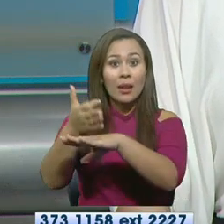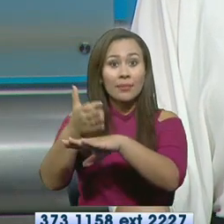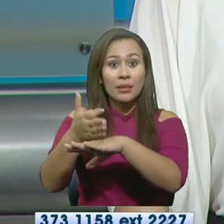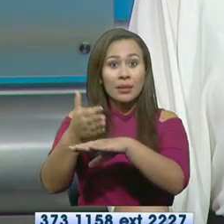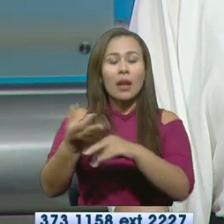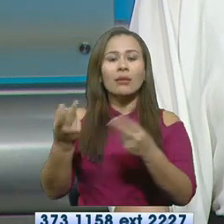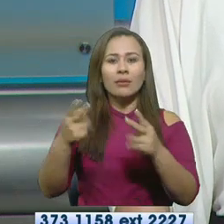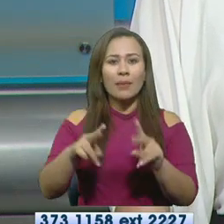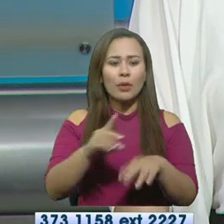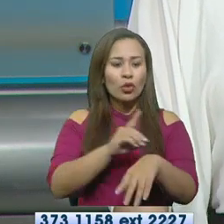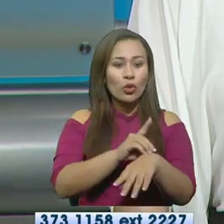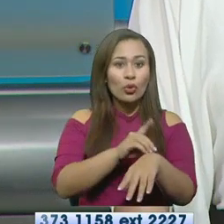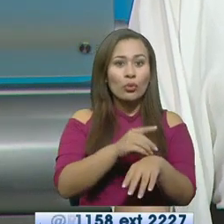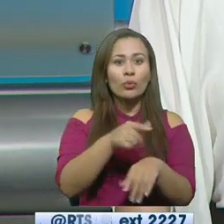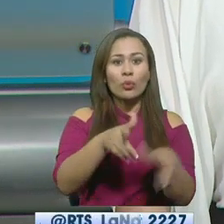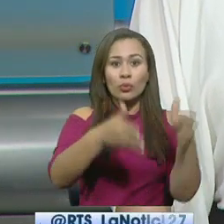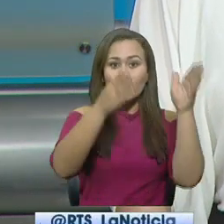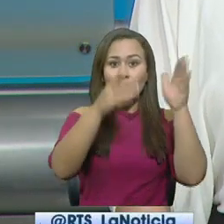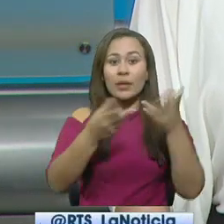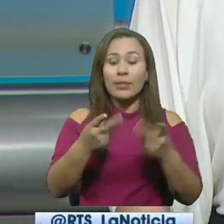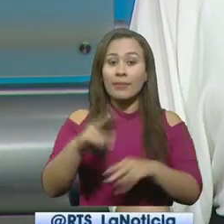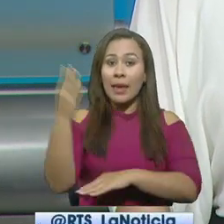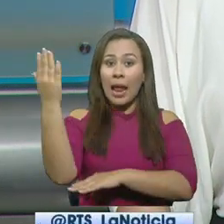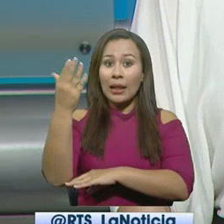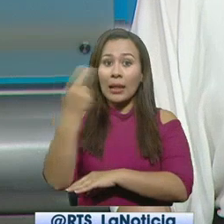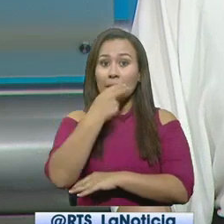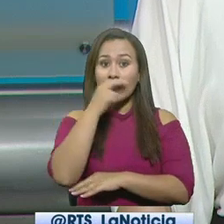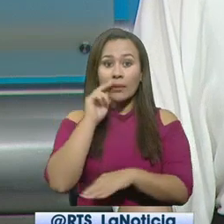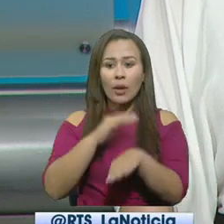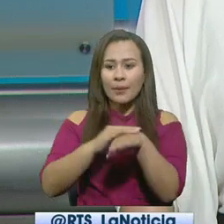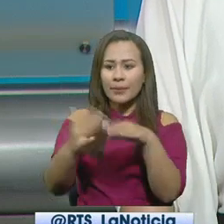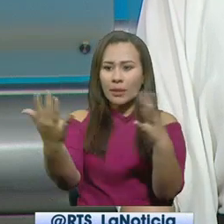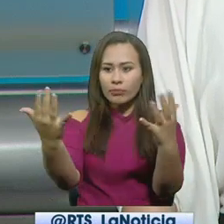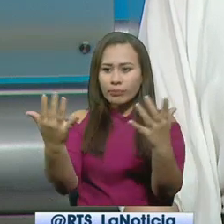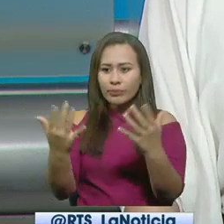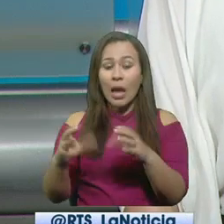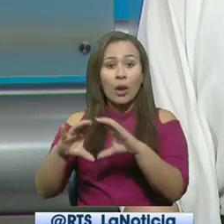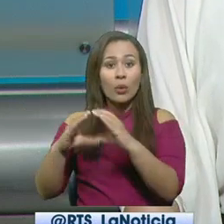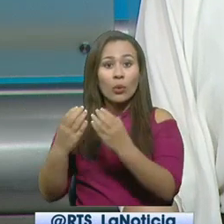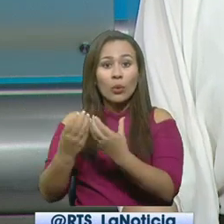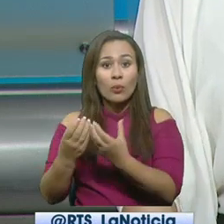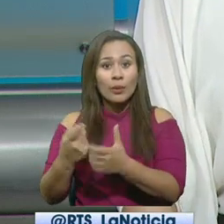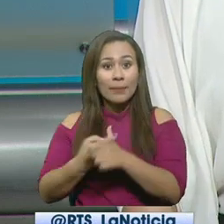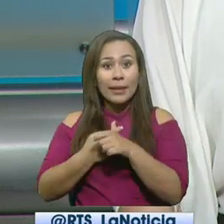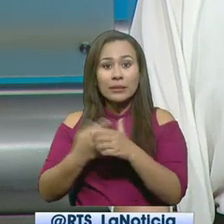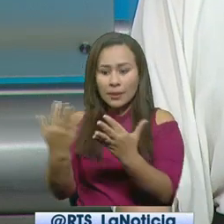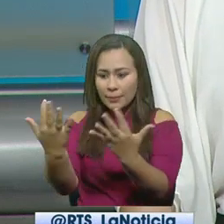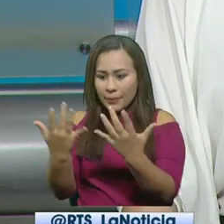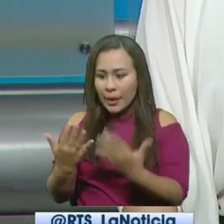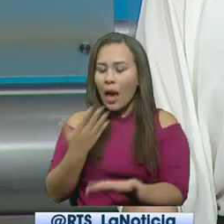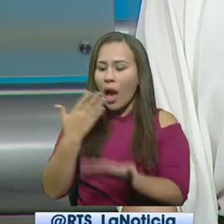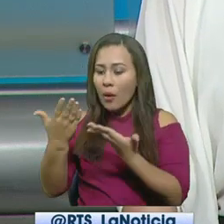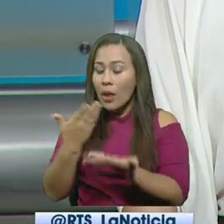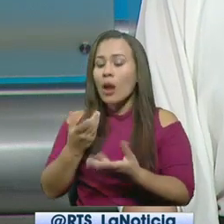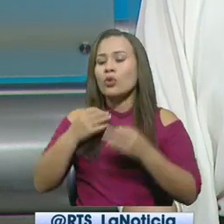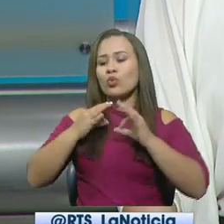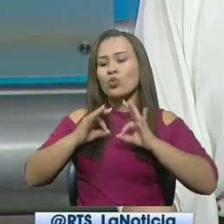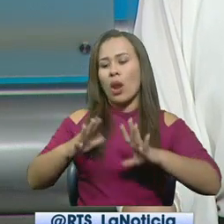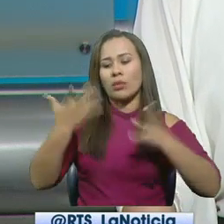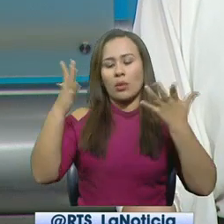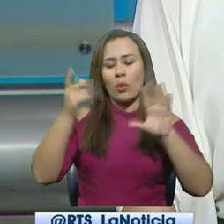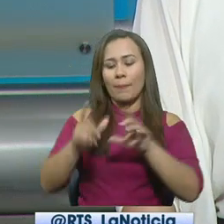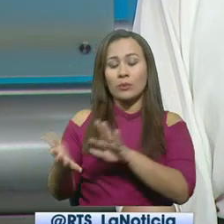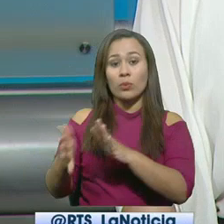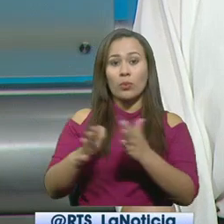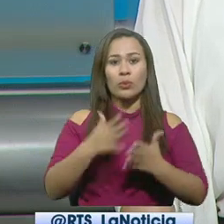y dispensarios médicos. El alcalde Jaime Nebot convocó al COE cantonal e informó que afortunadamente no se registraron consecuencias